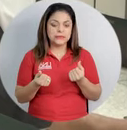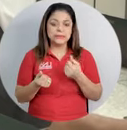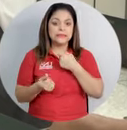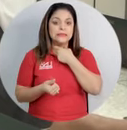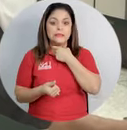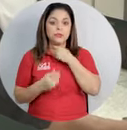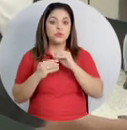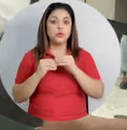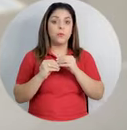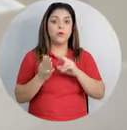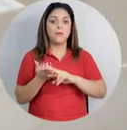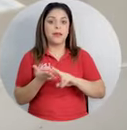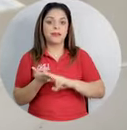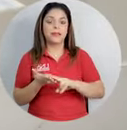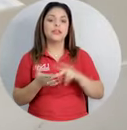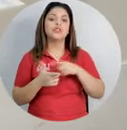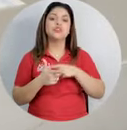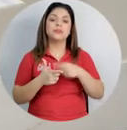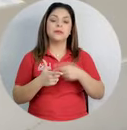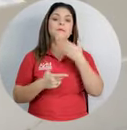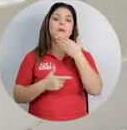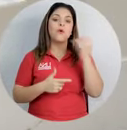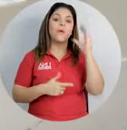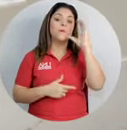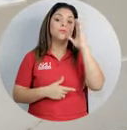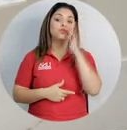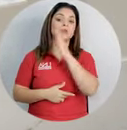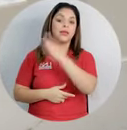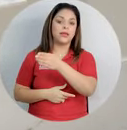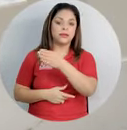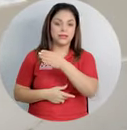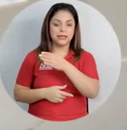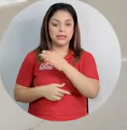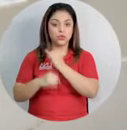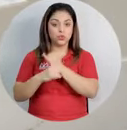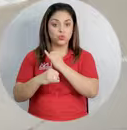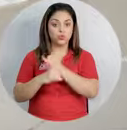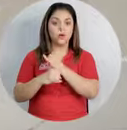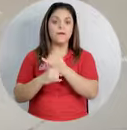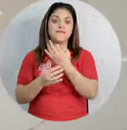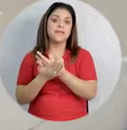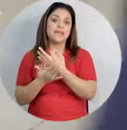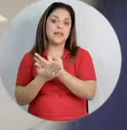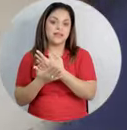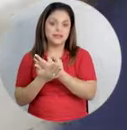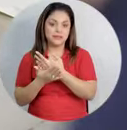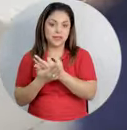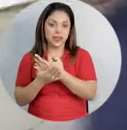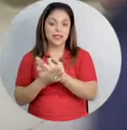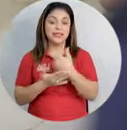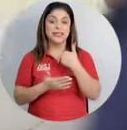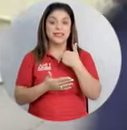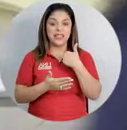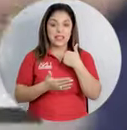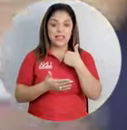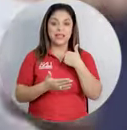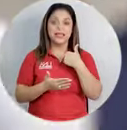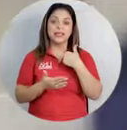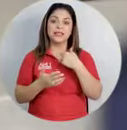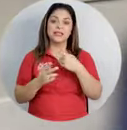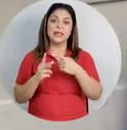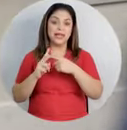verdes que llamamos los economistas, entonces acuda a la institución financiera donde tiene sus créditos y pida